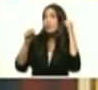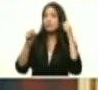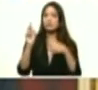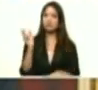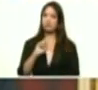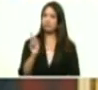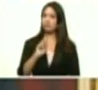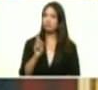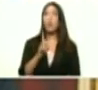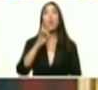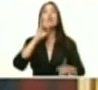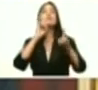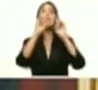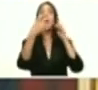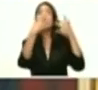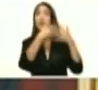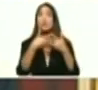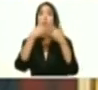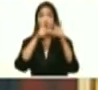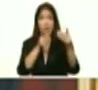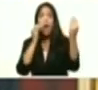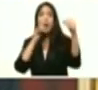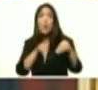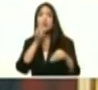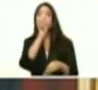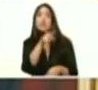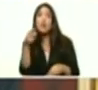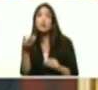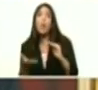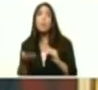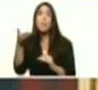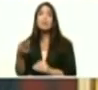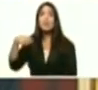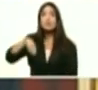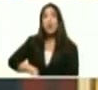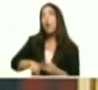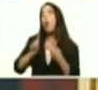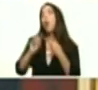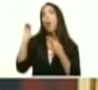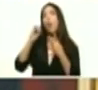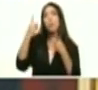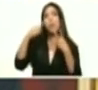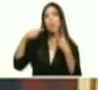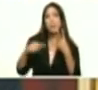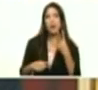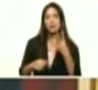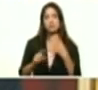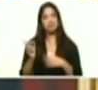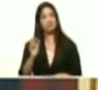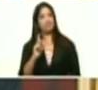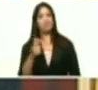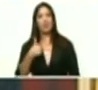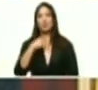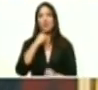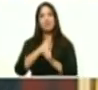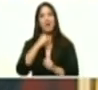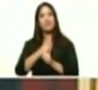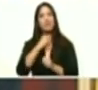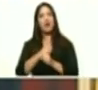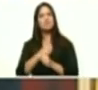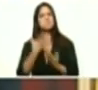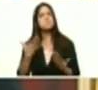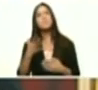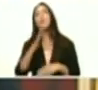ni llamando a Washington para ver si están de acuerdo con que aumente los salarios, o que haga esto, o que haga aquello. No. Yo gobierno con el